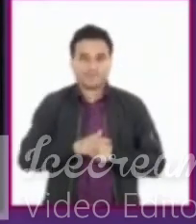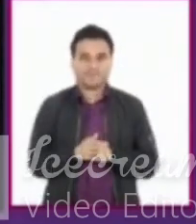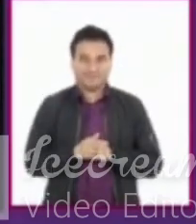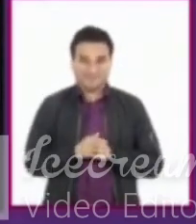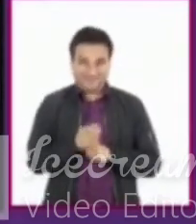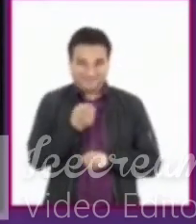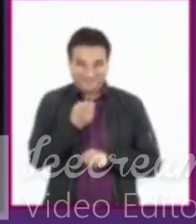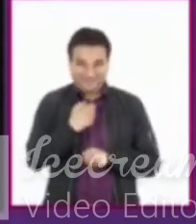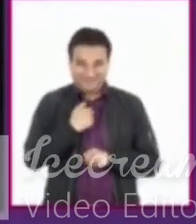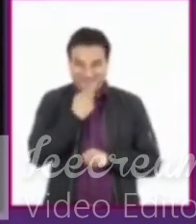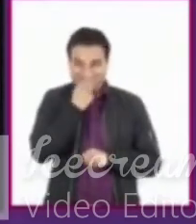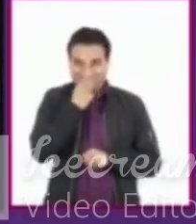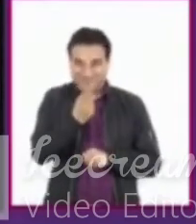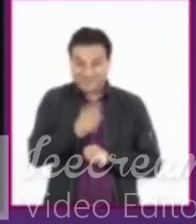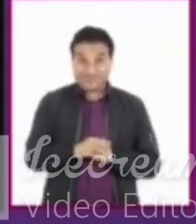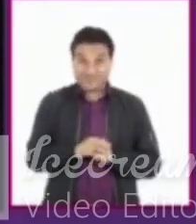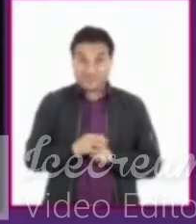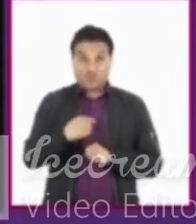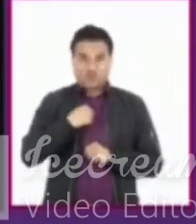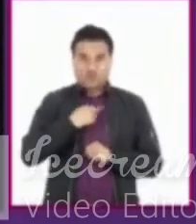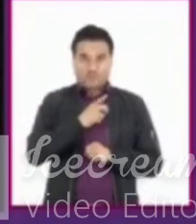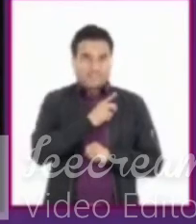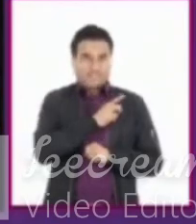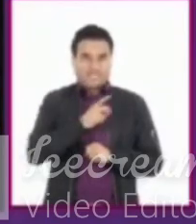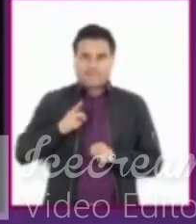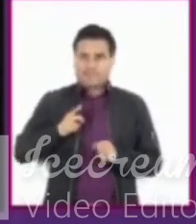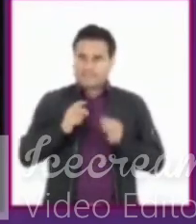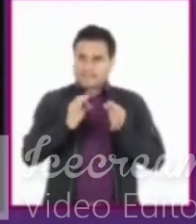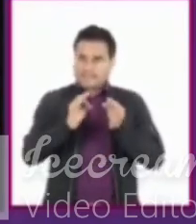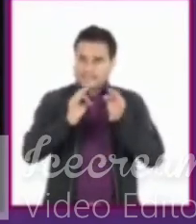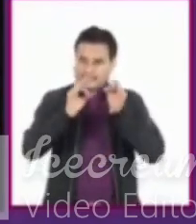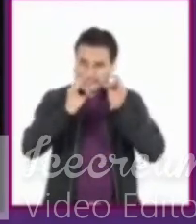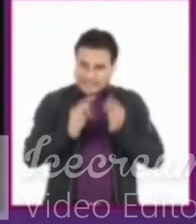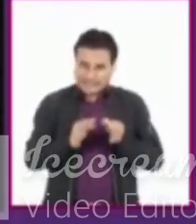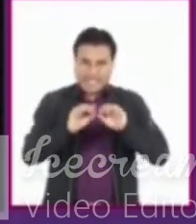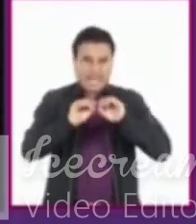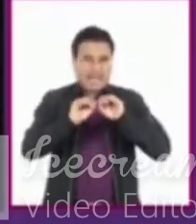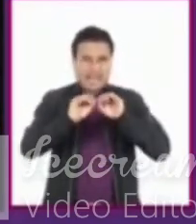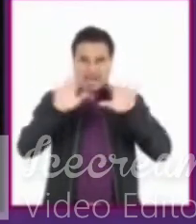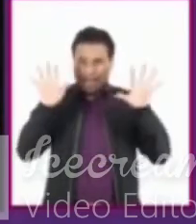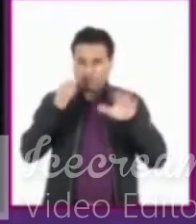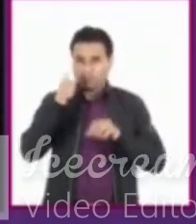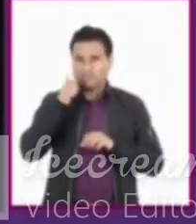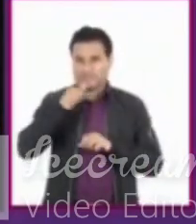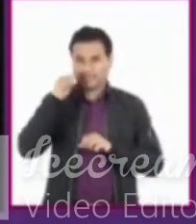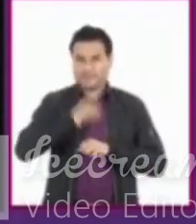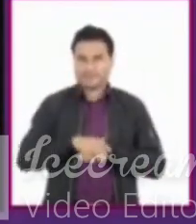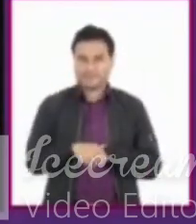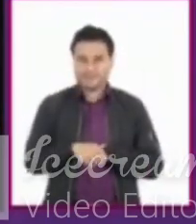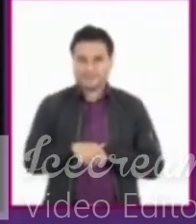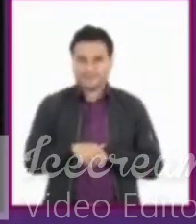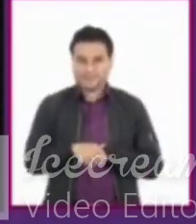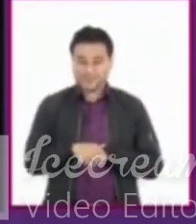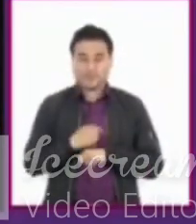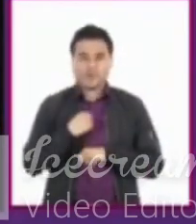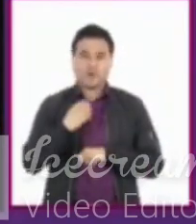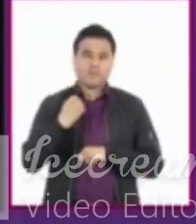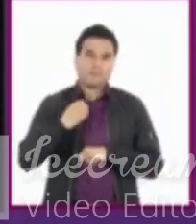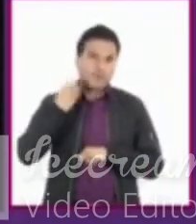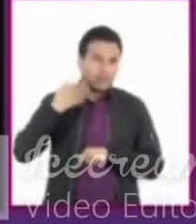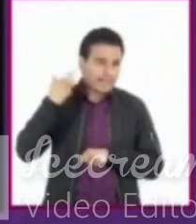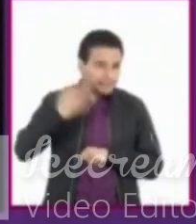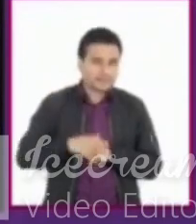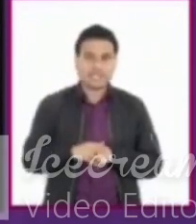decía, desde el principio uno tiene que ser muy claro y definir, decir, el propósito de esta ponencia, el propósito de este